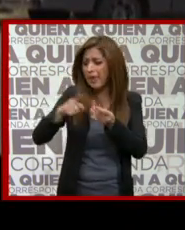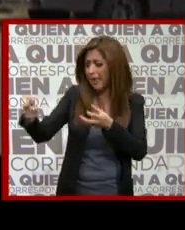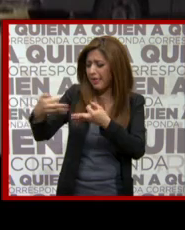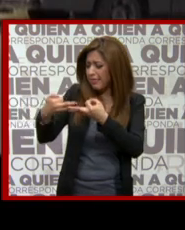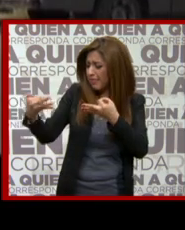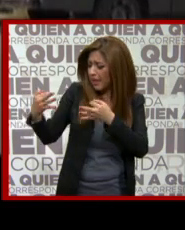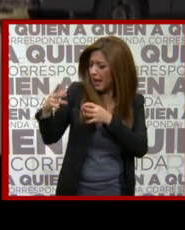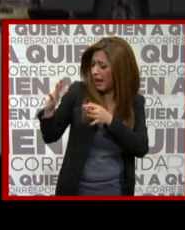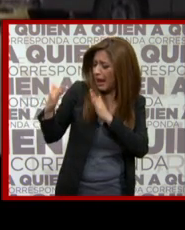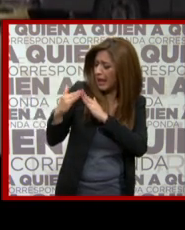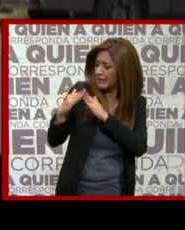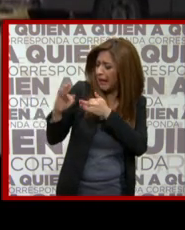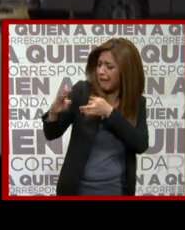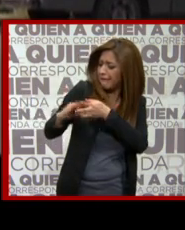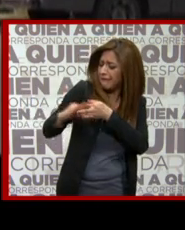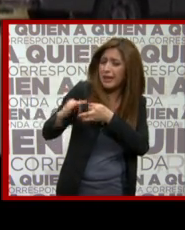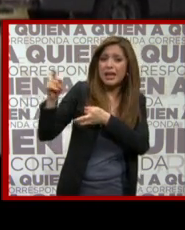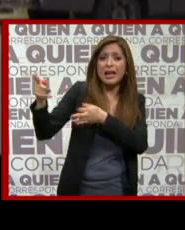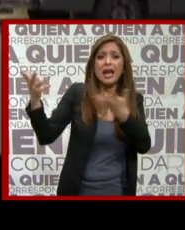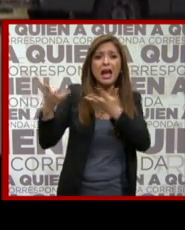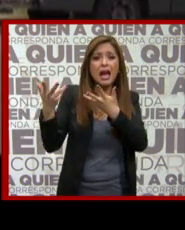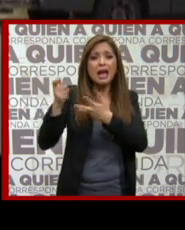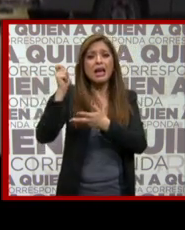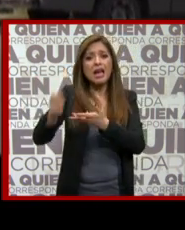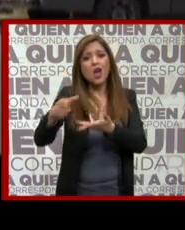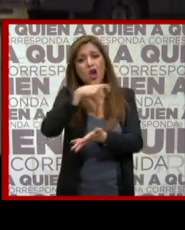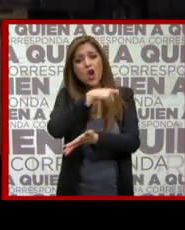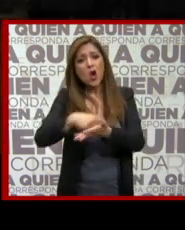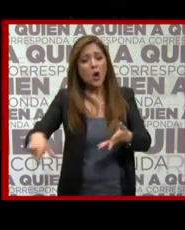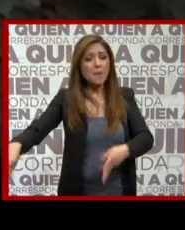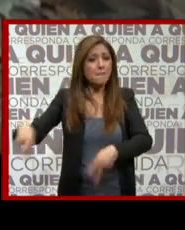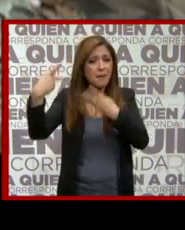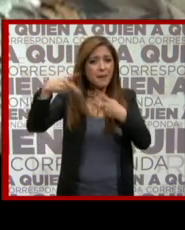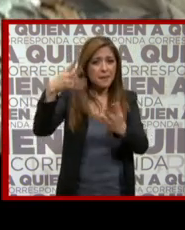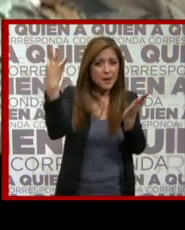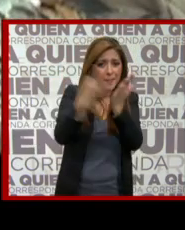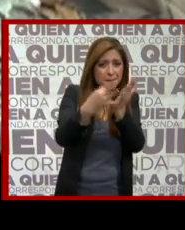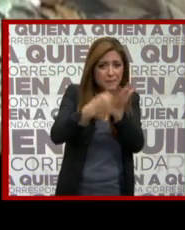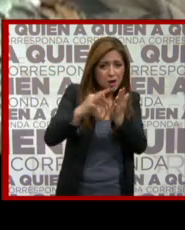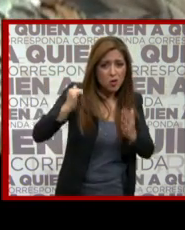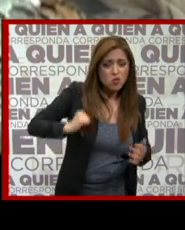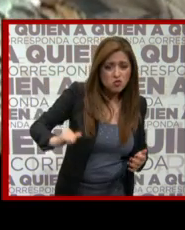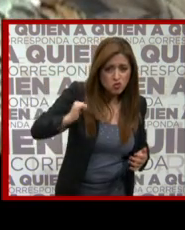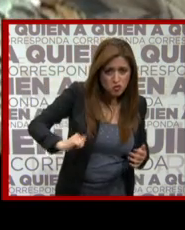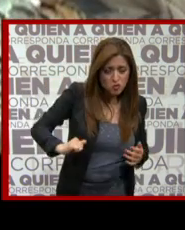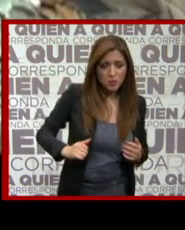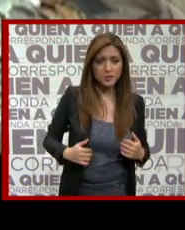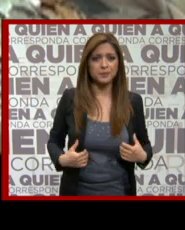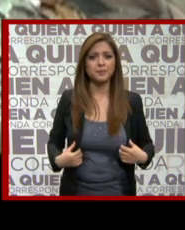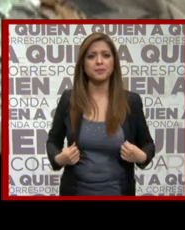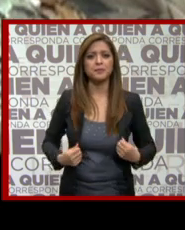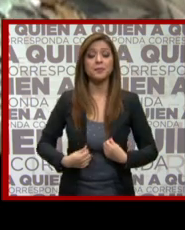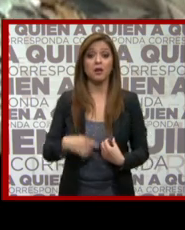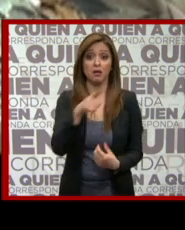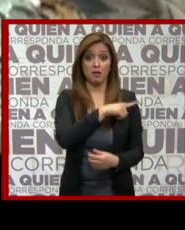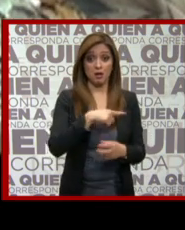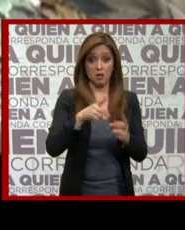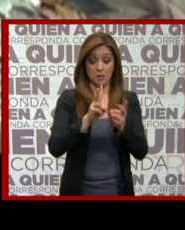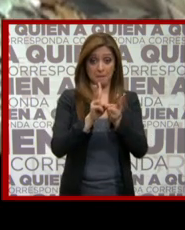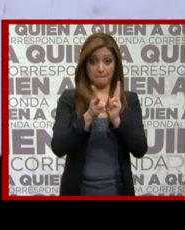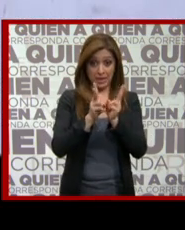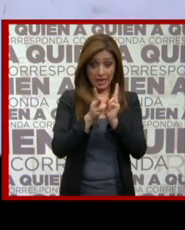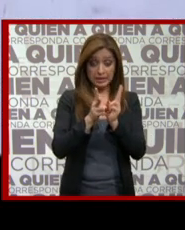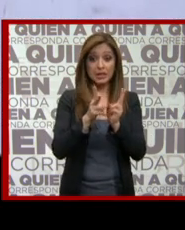su casa, en el cual se dedican a la compra y venta de fierro viejo. Ya han visto los vecinos aquí, hasta